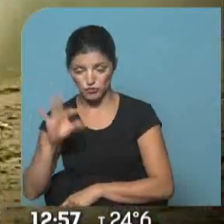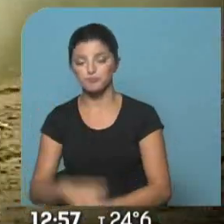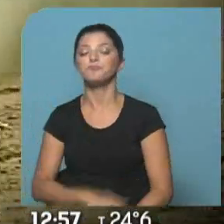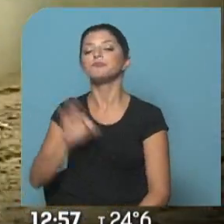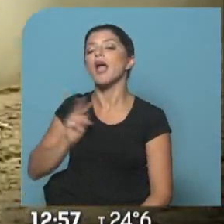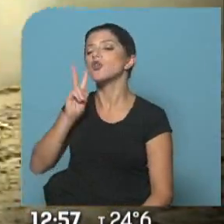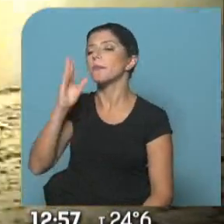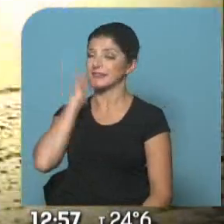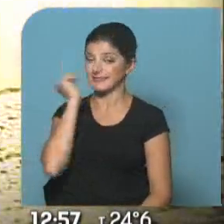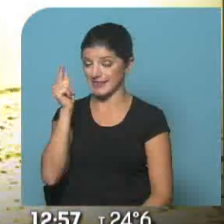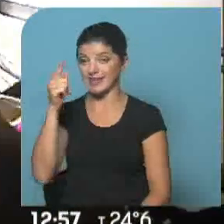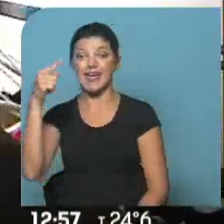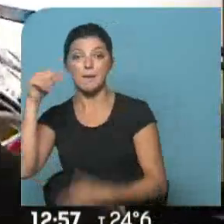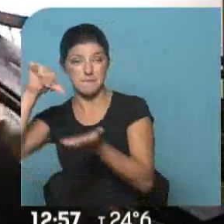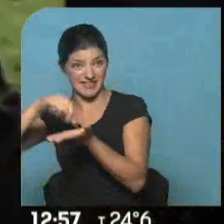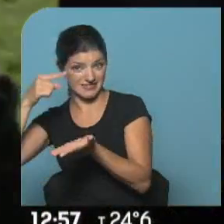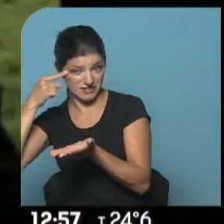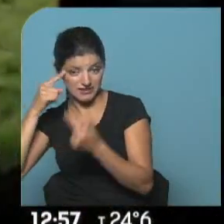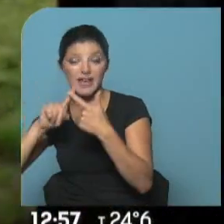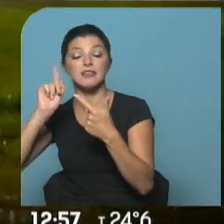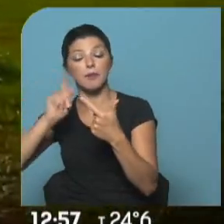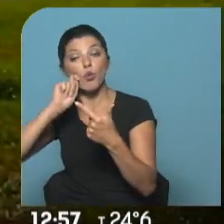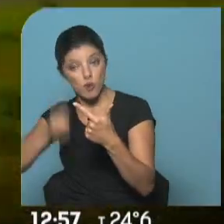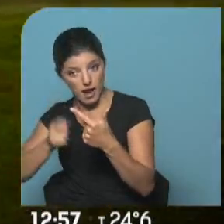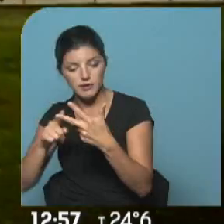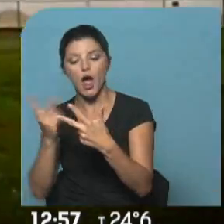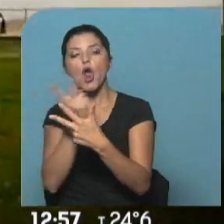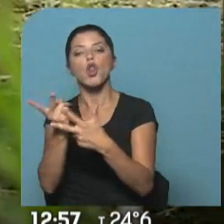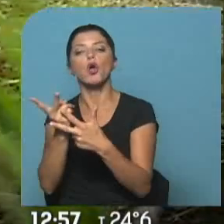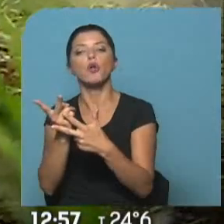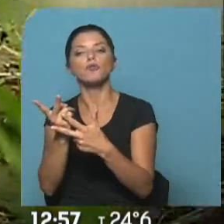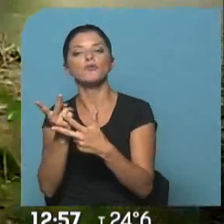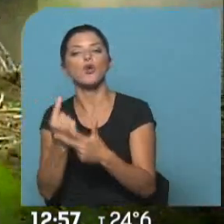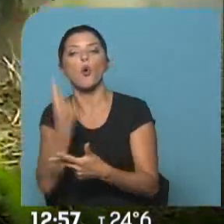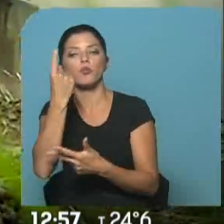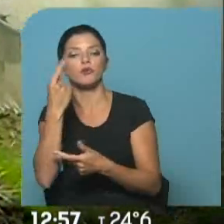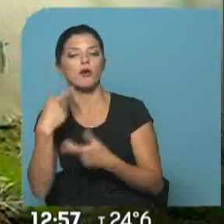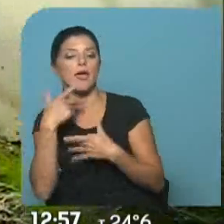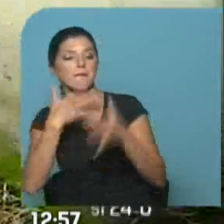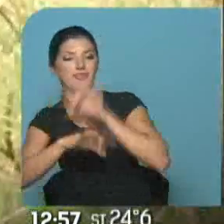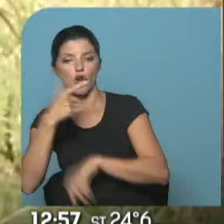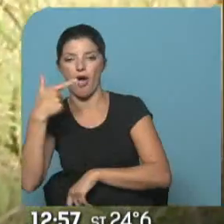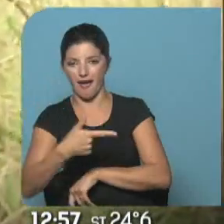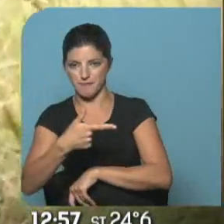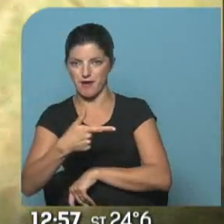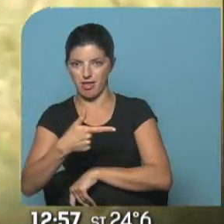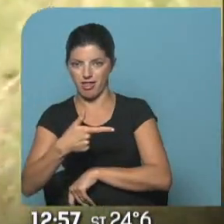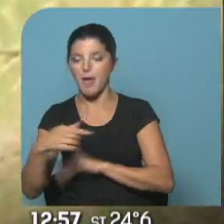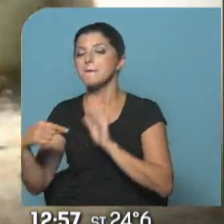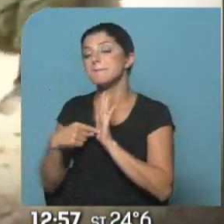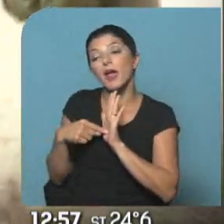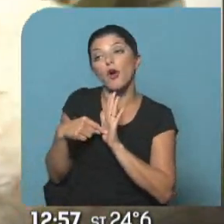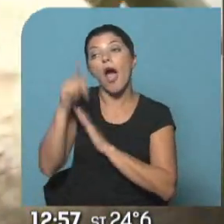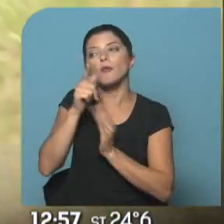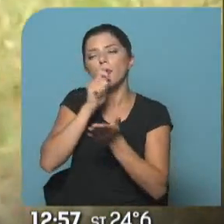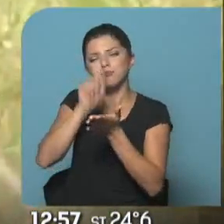2016, China y en mucha menor medida Ucrania fueron los únicos países que suministraron armamento a Venezuela. Sin embargo, según los datos